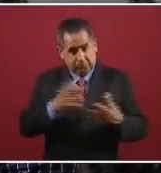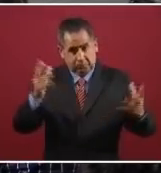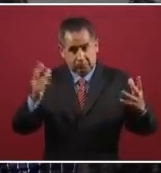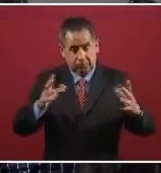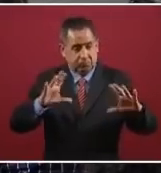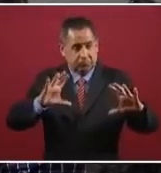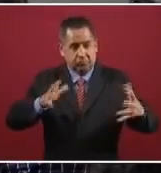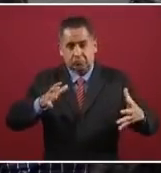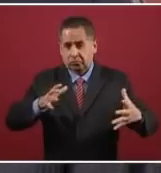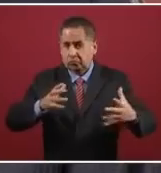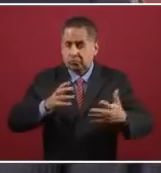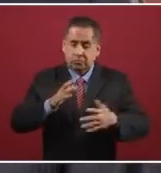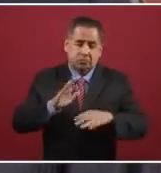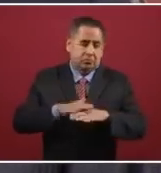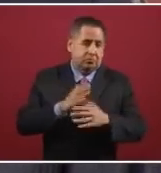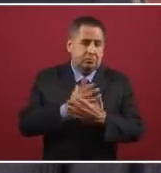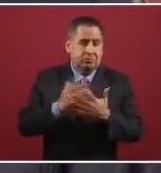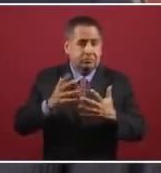comunidad muy grande.